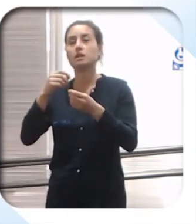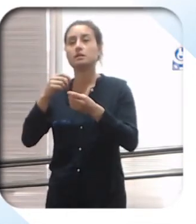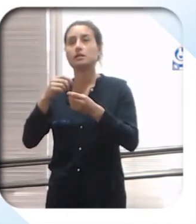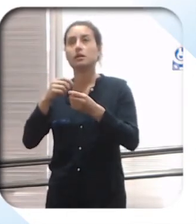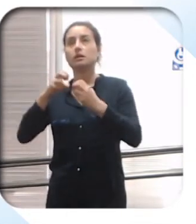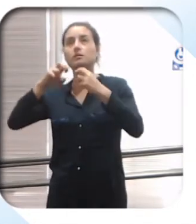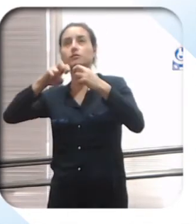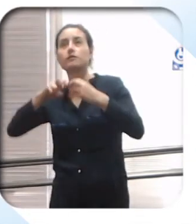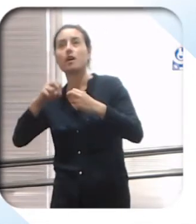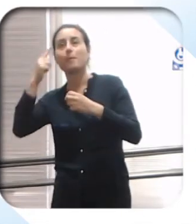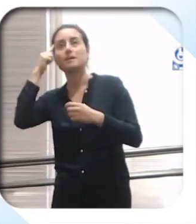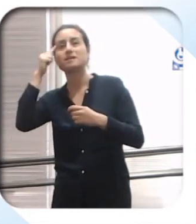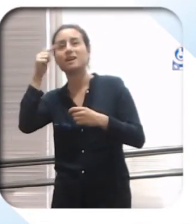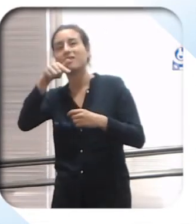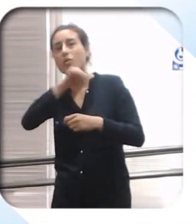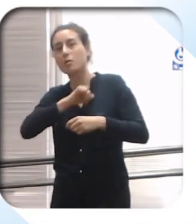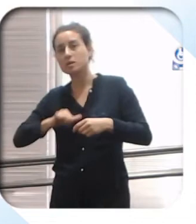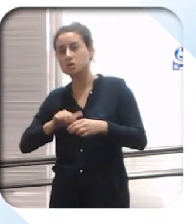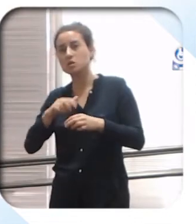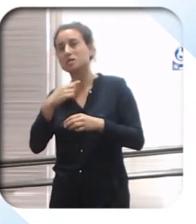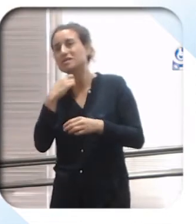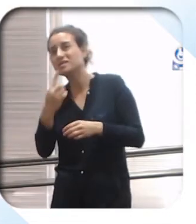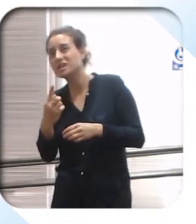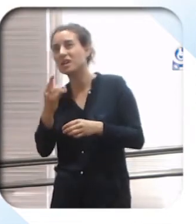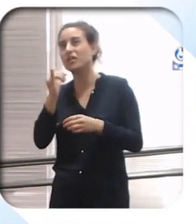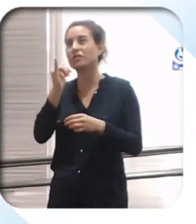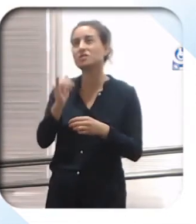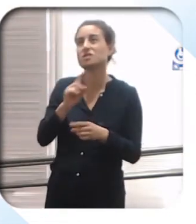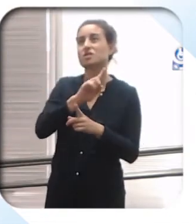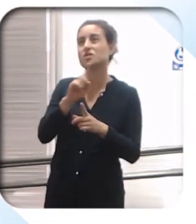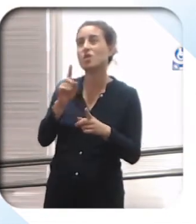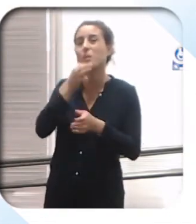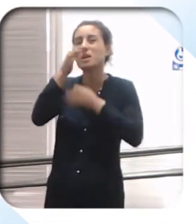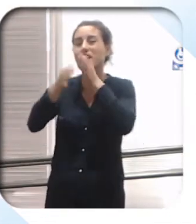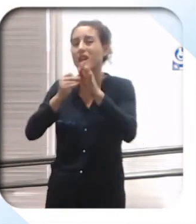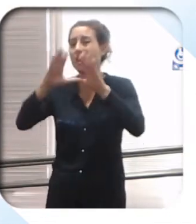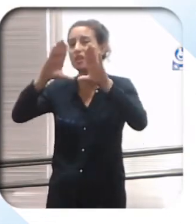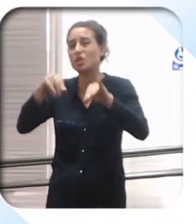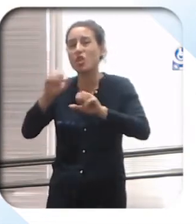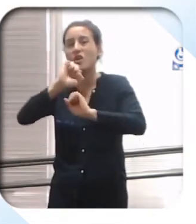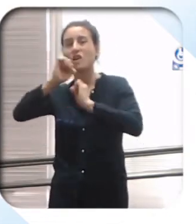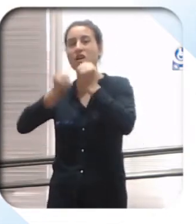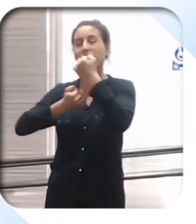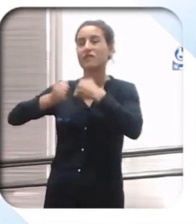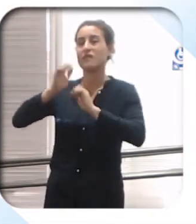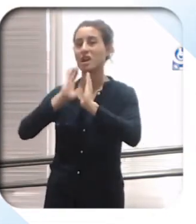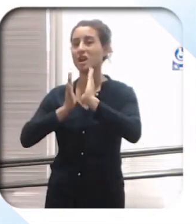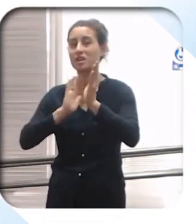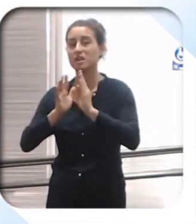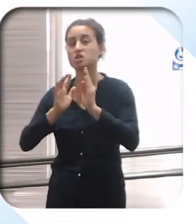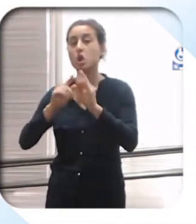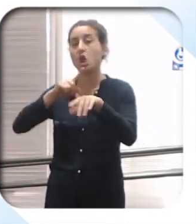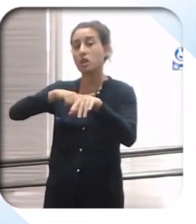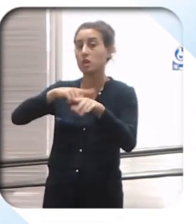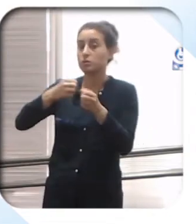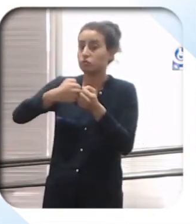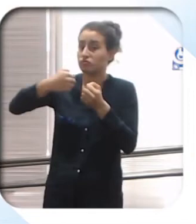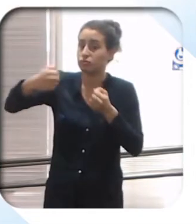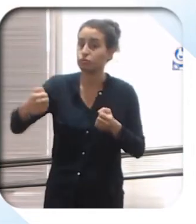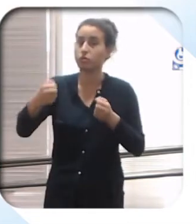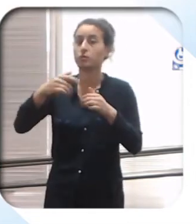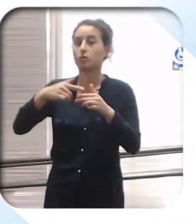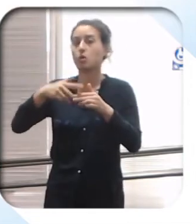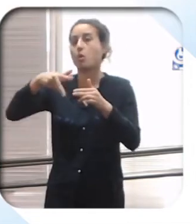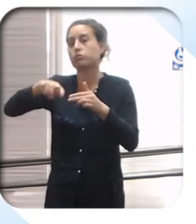esta intervención vale la pena o no. Va a tener que pasar por esto, con una rehabilitación de X tiempo, y le va a pasar